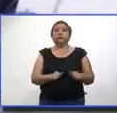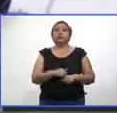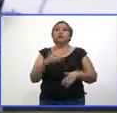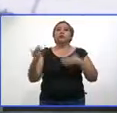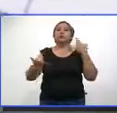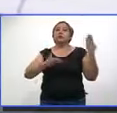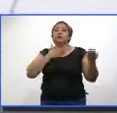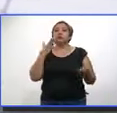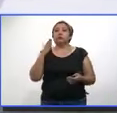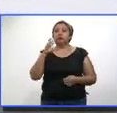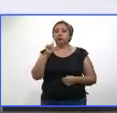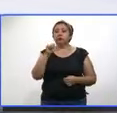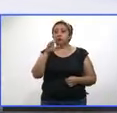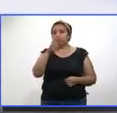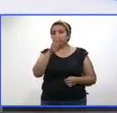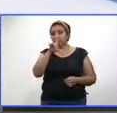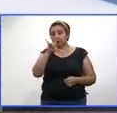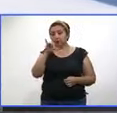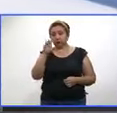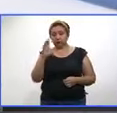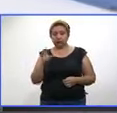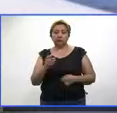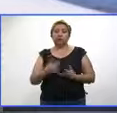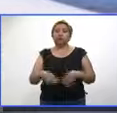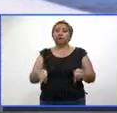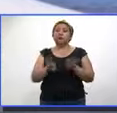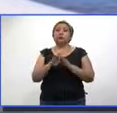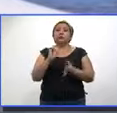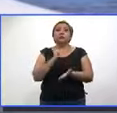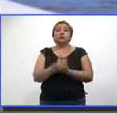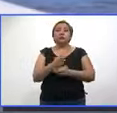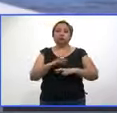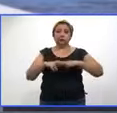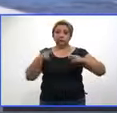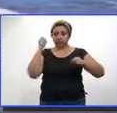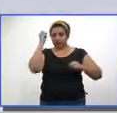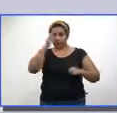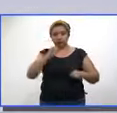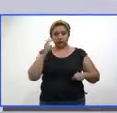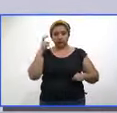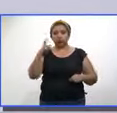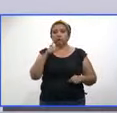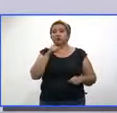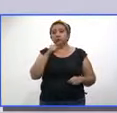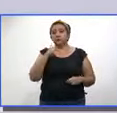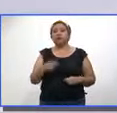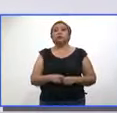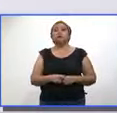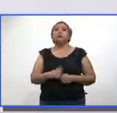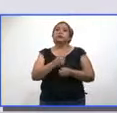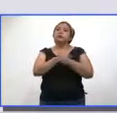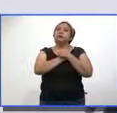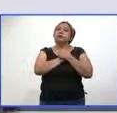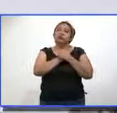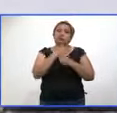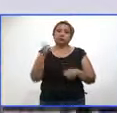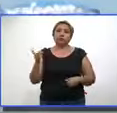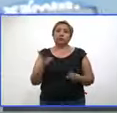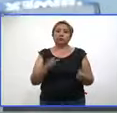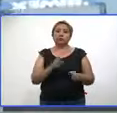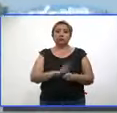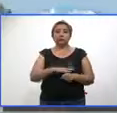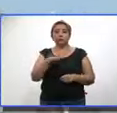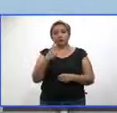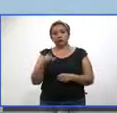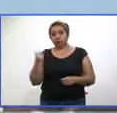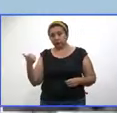servicios. Costa Rica, Belice y Colombia obtienen importantes ingresos derivados de la observación de aves. El turista que ama la aventura gasta más del doble